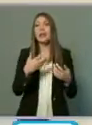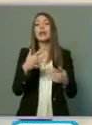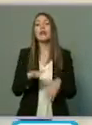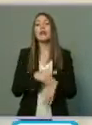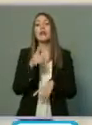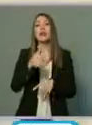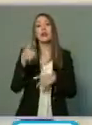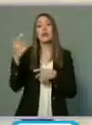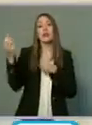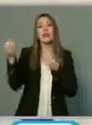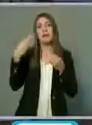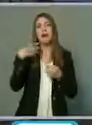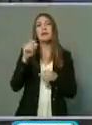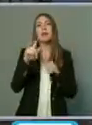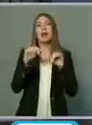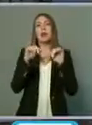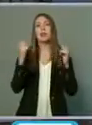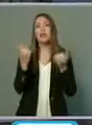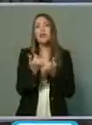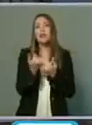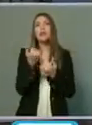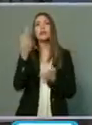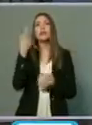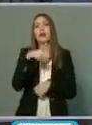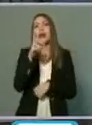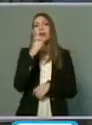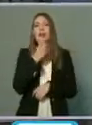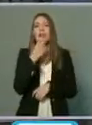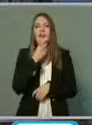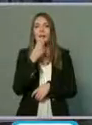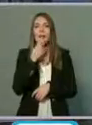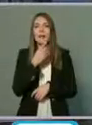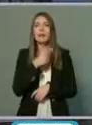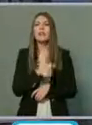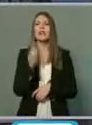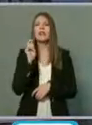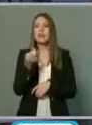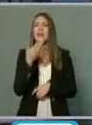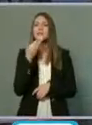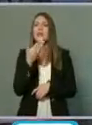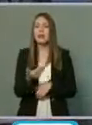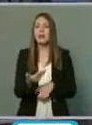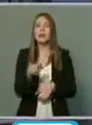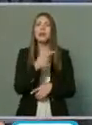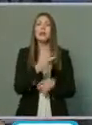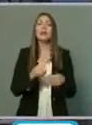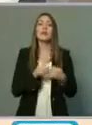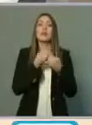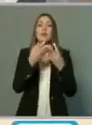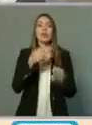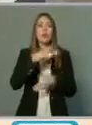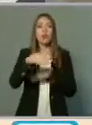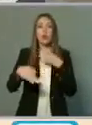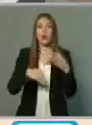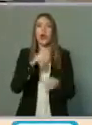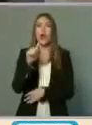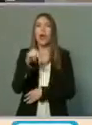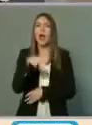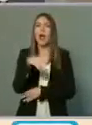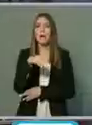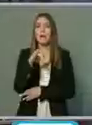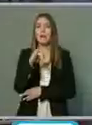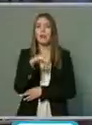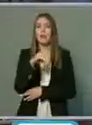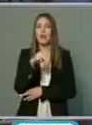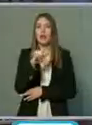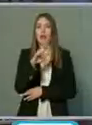la Asociación Mexicana de Diabetes. Así es, Pam, pues los beneficios básicamente son que es el único alimento que aporta todos los aminoácidos